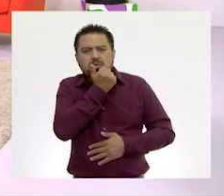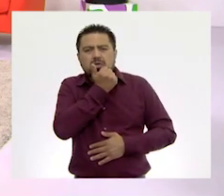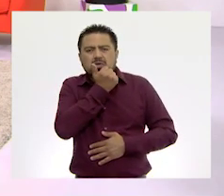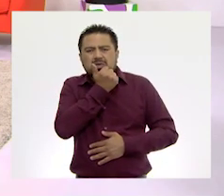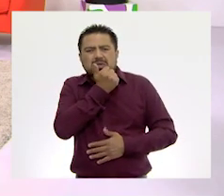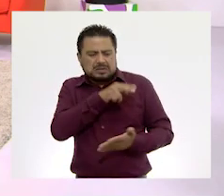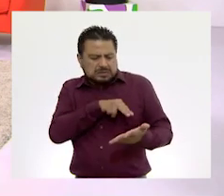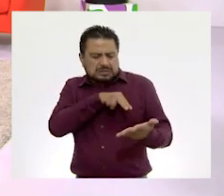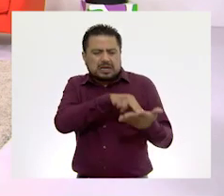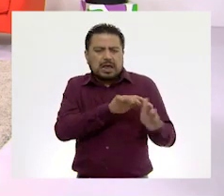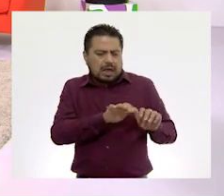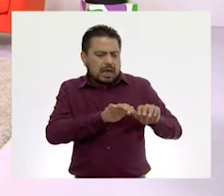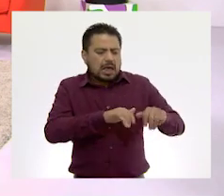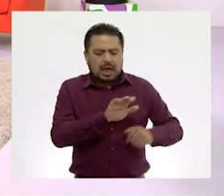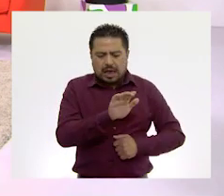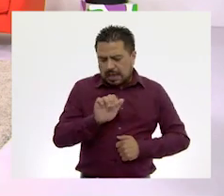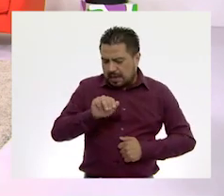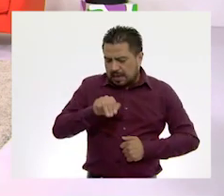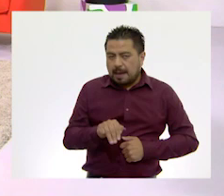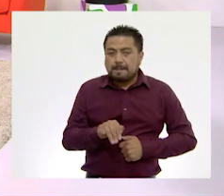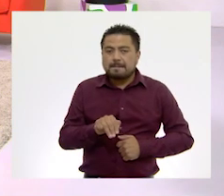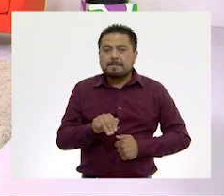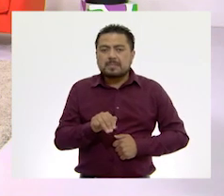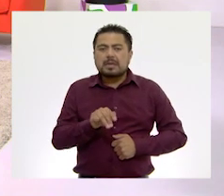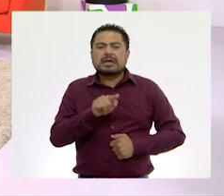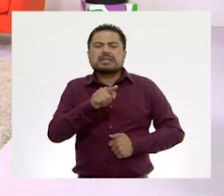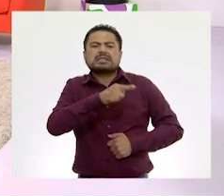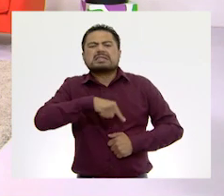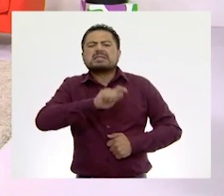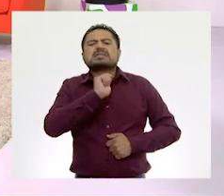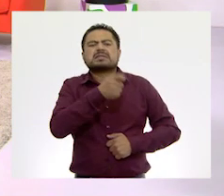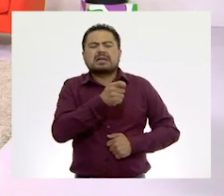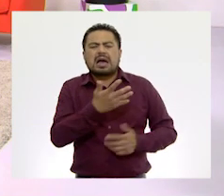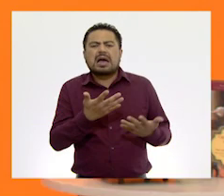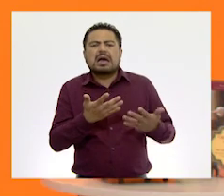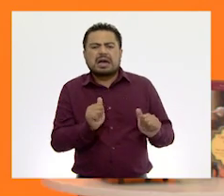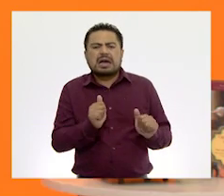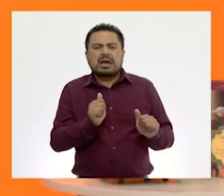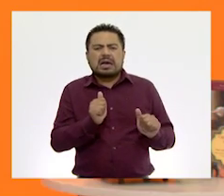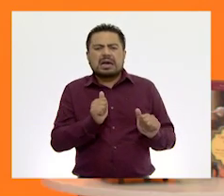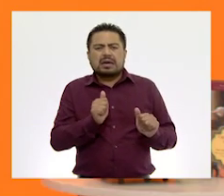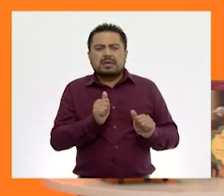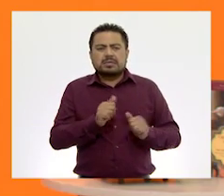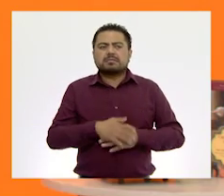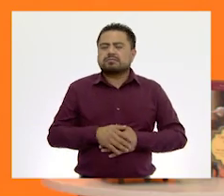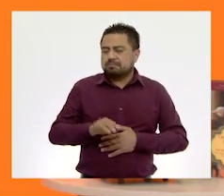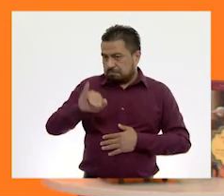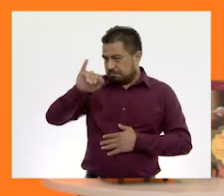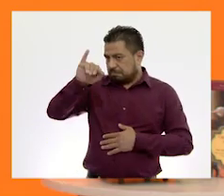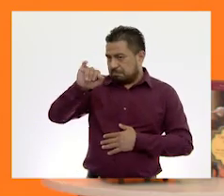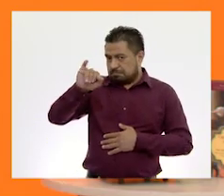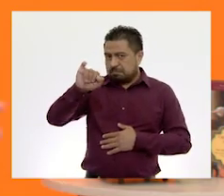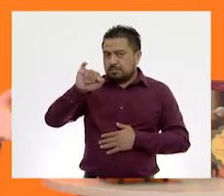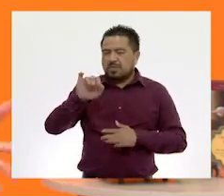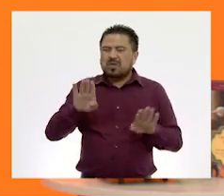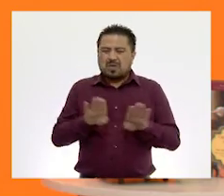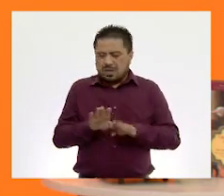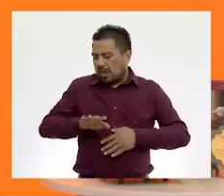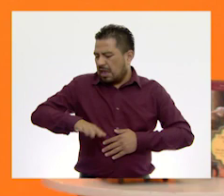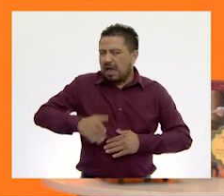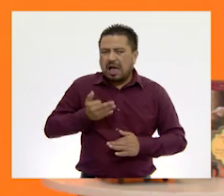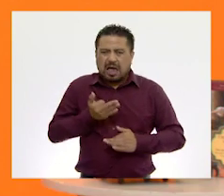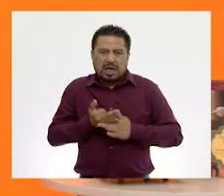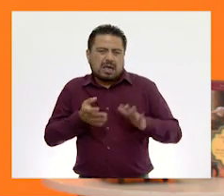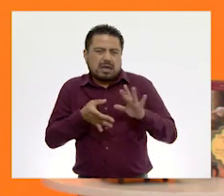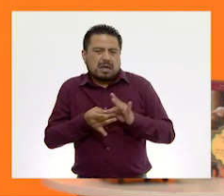de nuevo ingreso al CAM, ¿ya conocen la lengua de señas? ¿Ya la saben? Definitivamente no, y como ya lo hemos